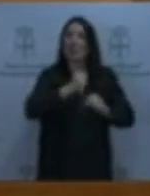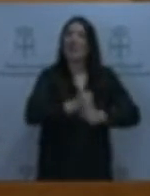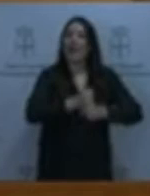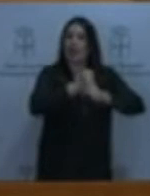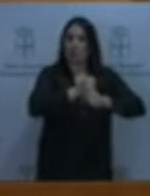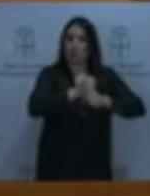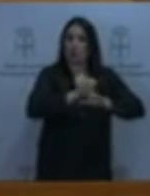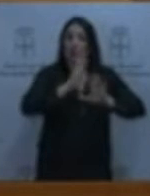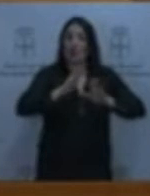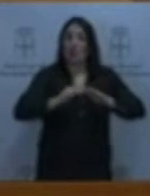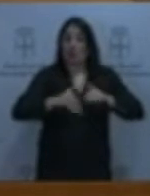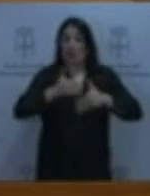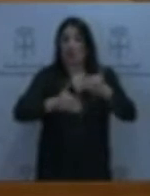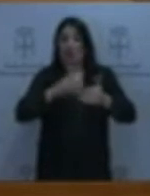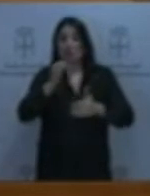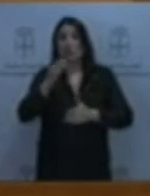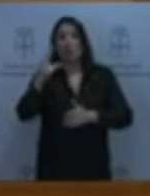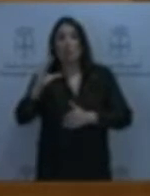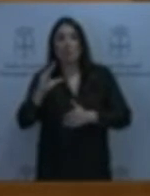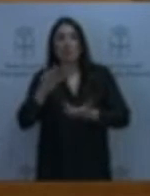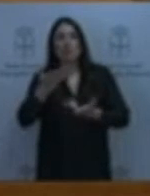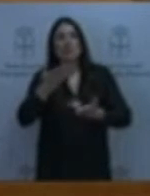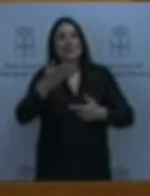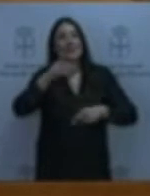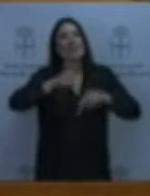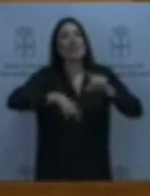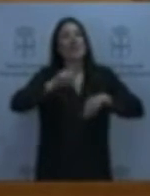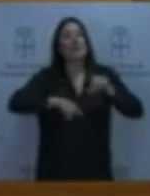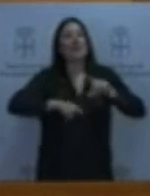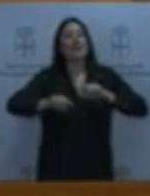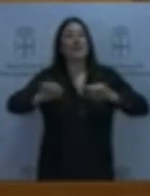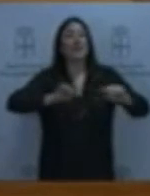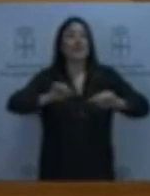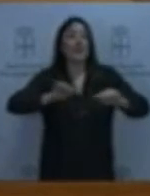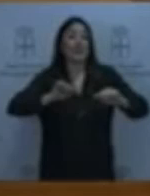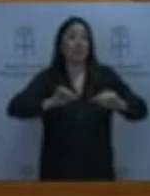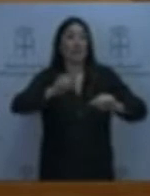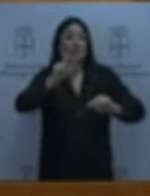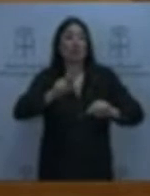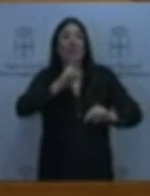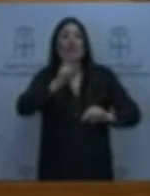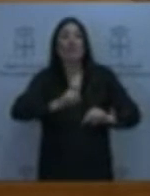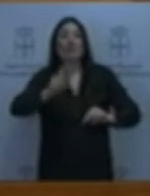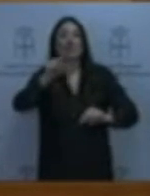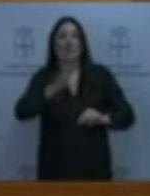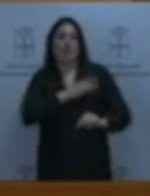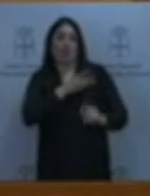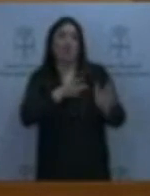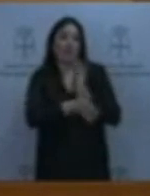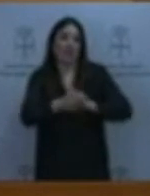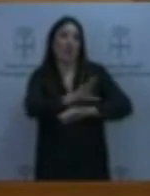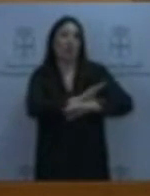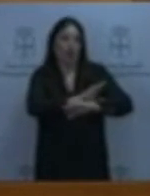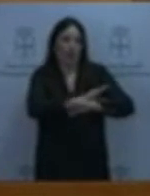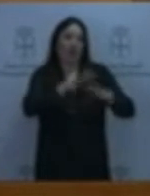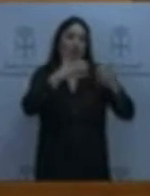para el Progreso del Soft Computing se llevó bajo una dependencia total de las decisiones de uno de los fundadores y patronos, esto es, de la Consejería de Empleo, Industria y